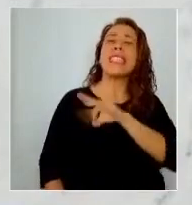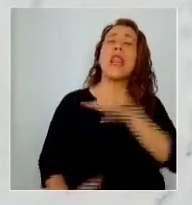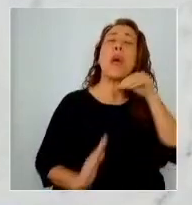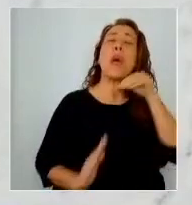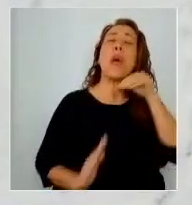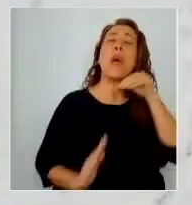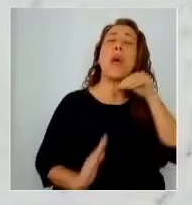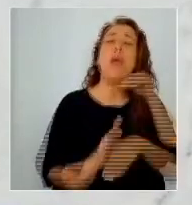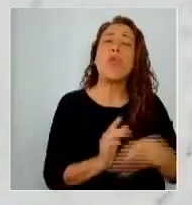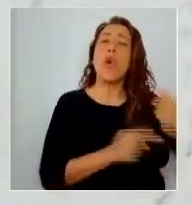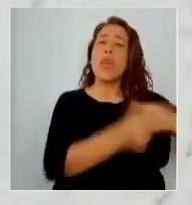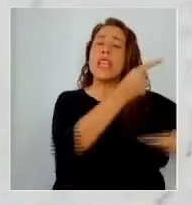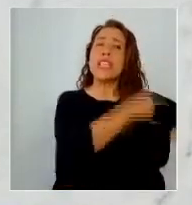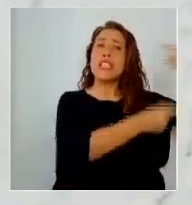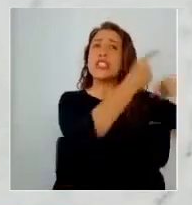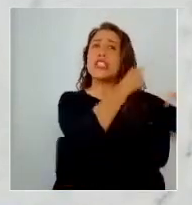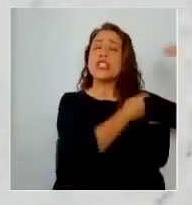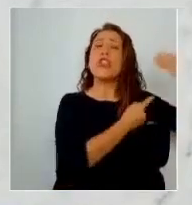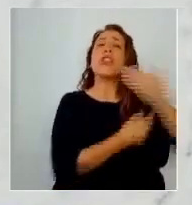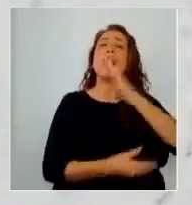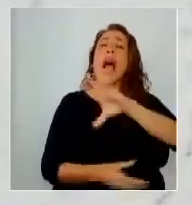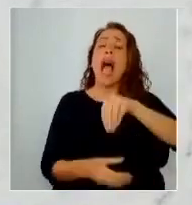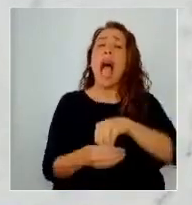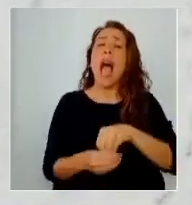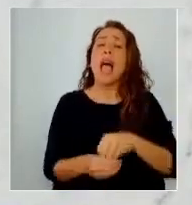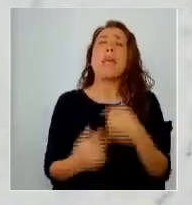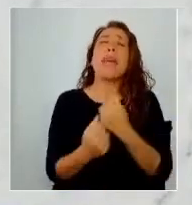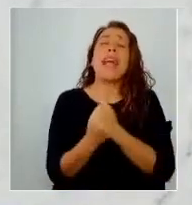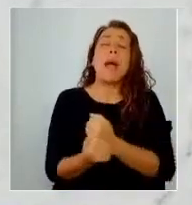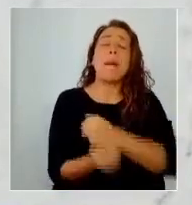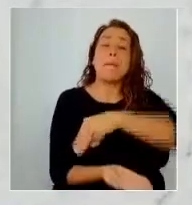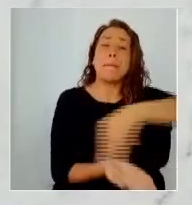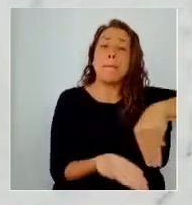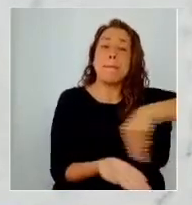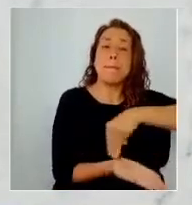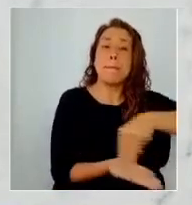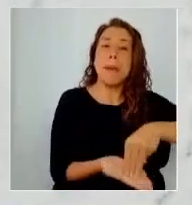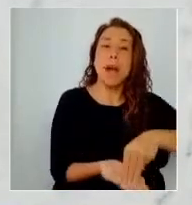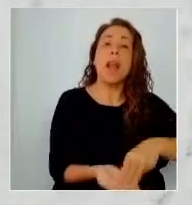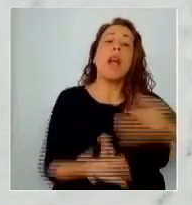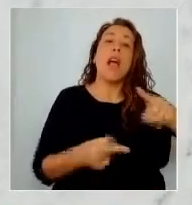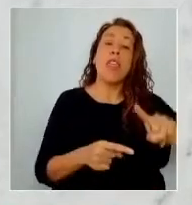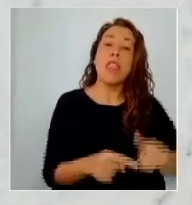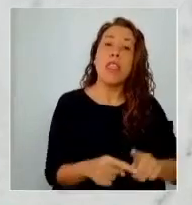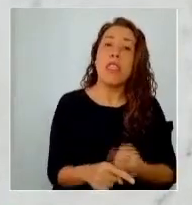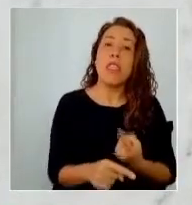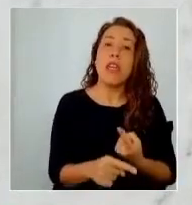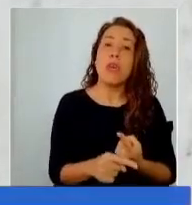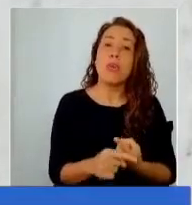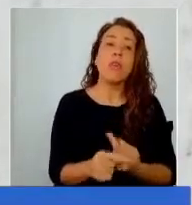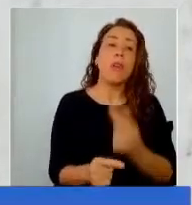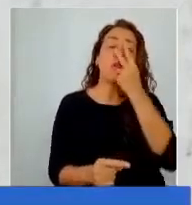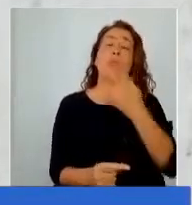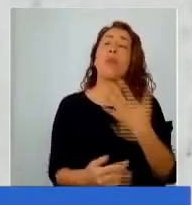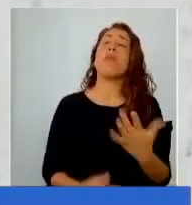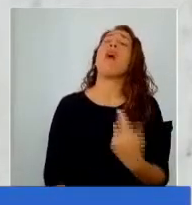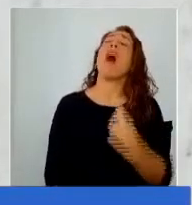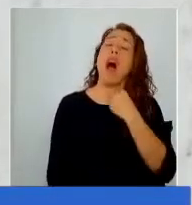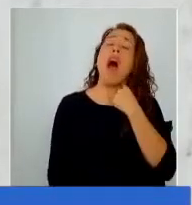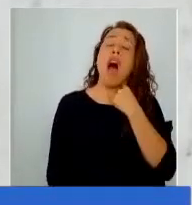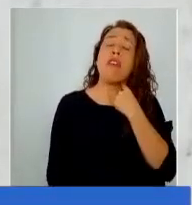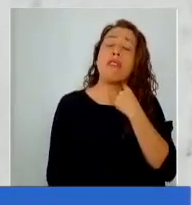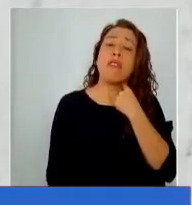que incluye a mi tan querido Mauro y que una vez más se ha visto azotado en su